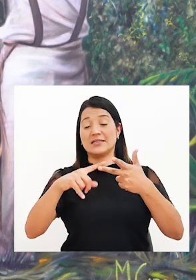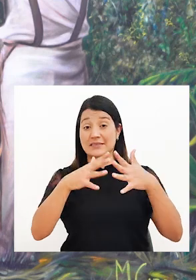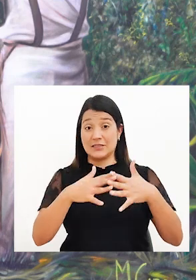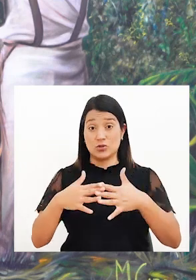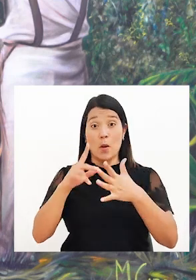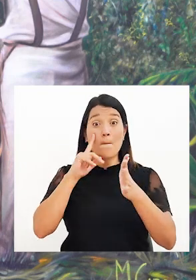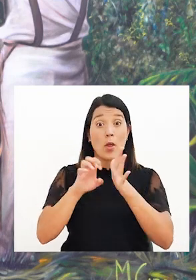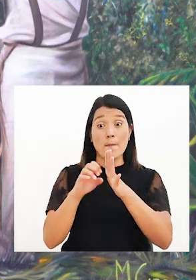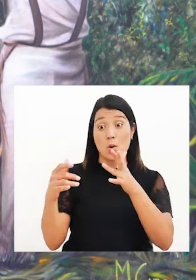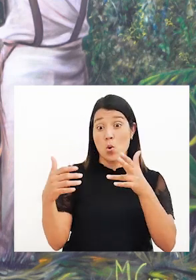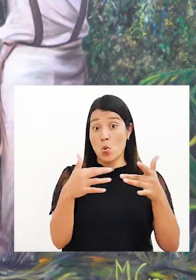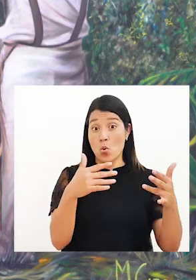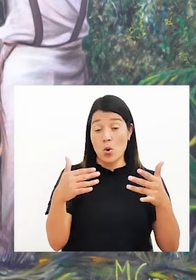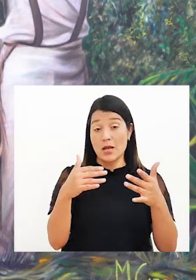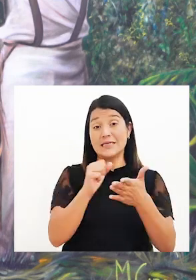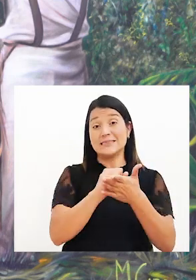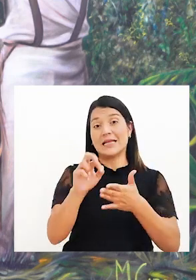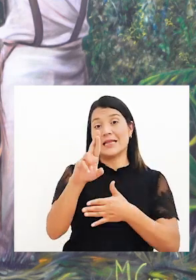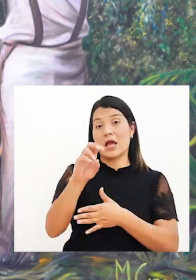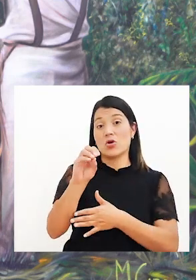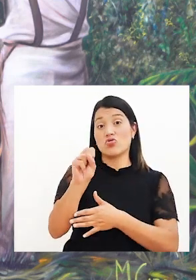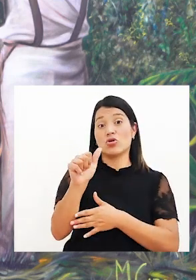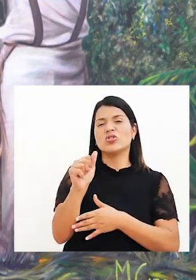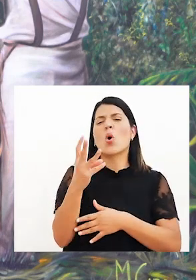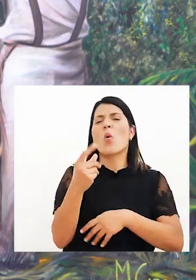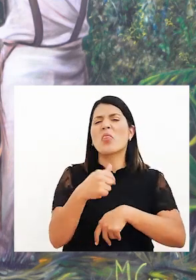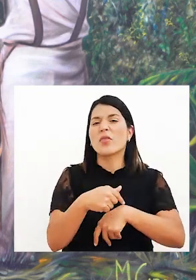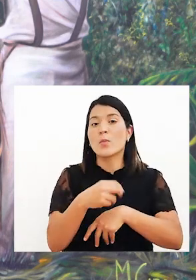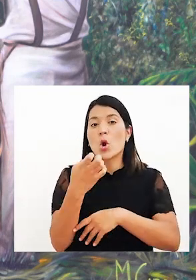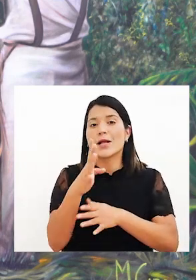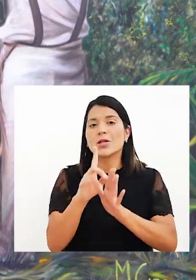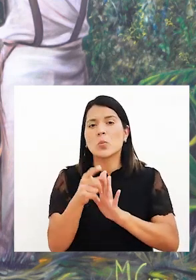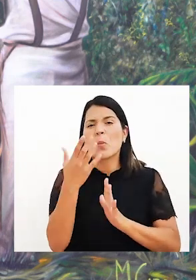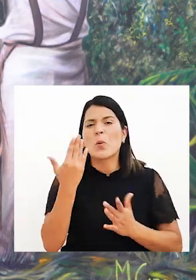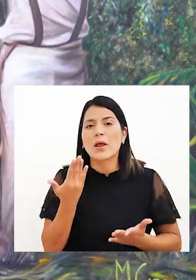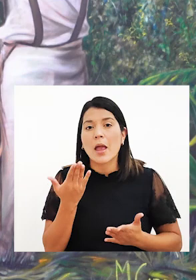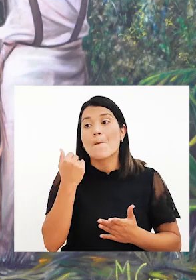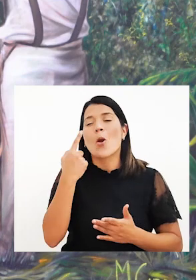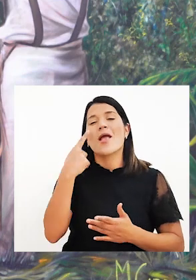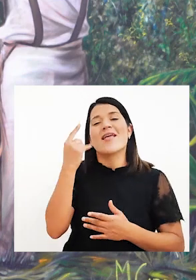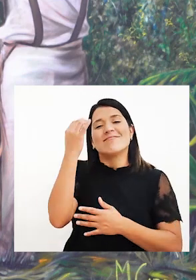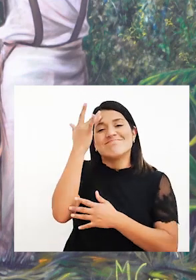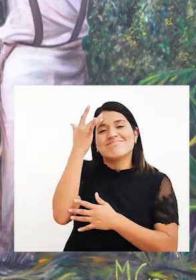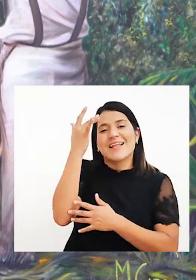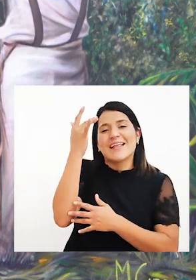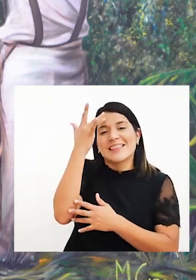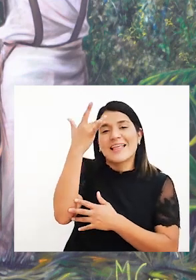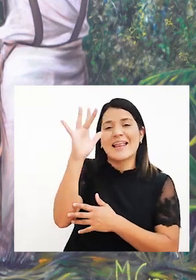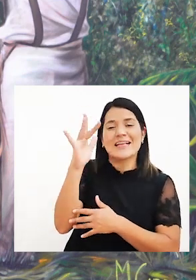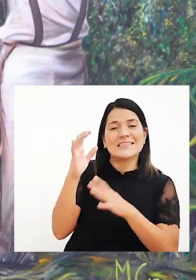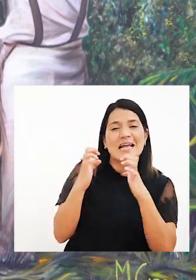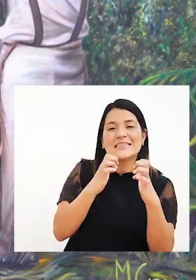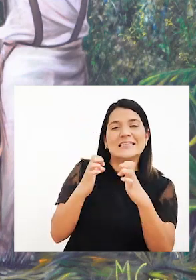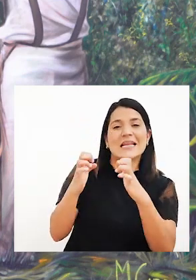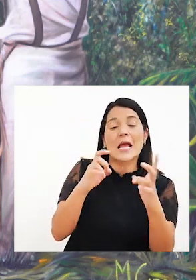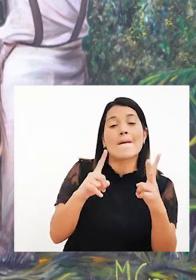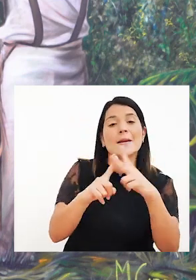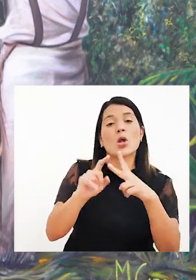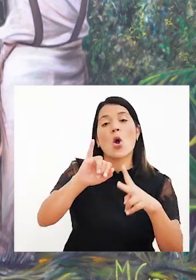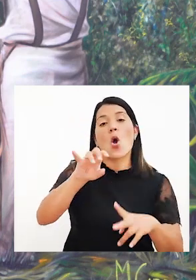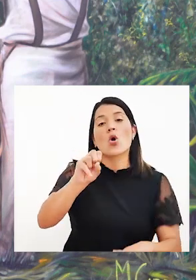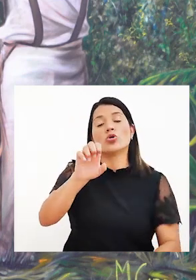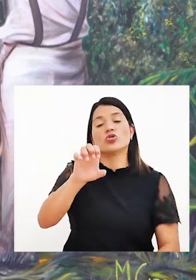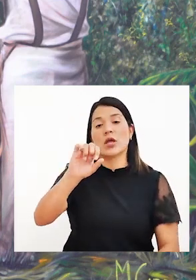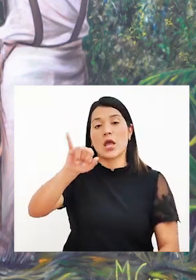Santa Rosa duró 14 minutos. ¿Pero por qué duró 14 minutos? Por la estrategia de pinzas, de tenazas, que implementó José Joaquín